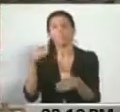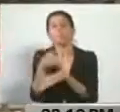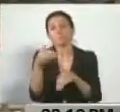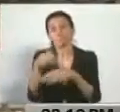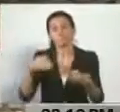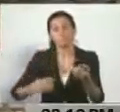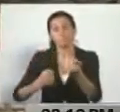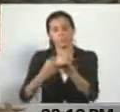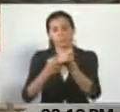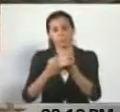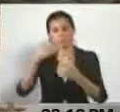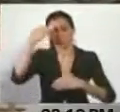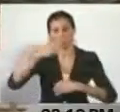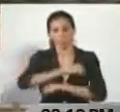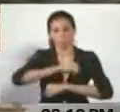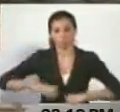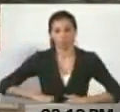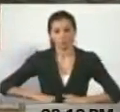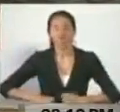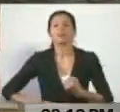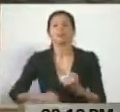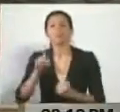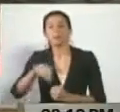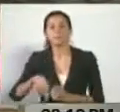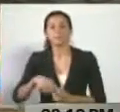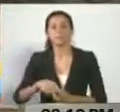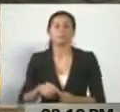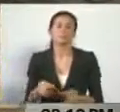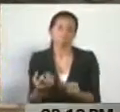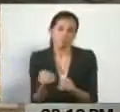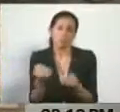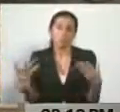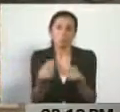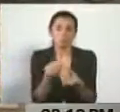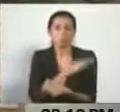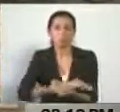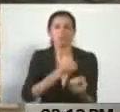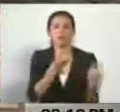Bolivariana como parte de la gran misión Abastecimiento Soberano. En Niángel, La Noticia.